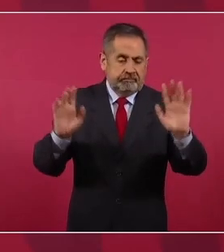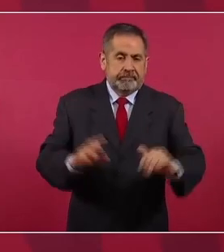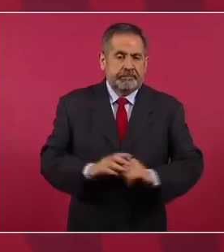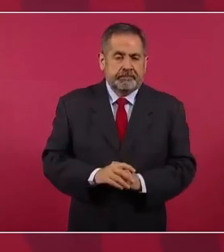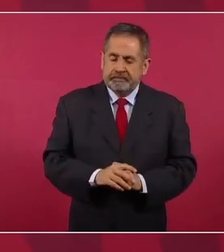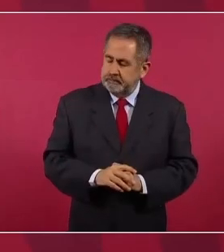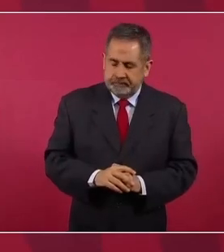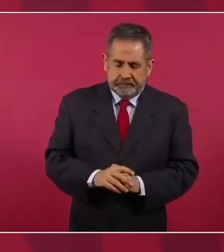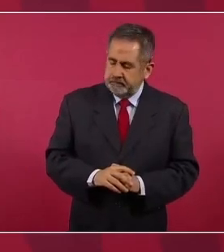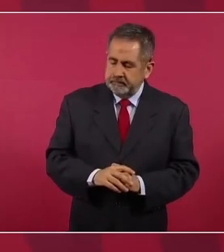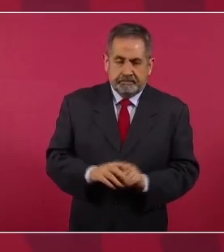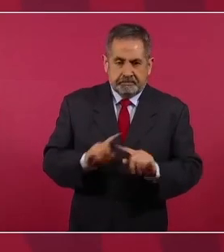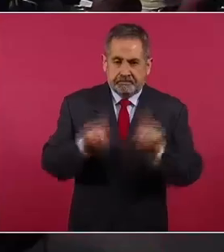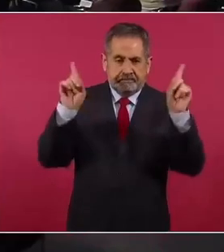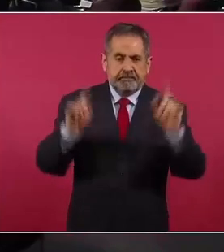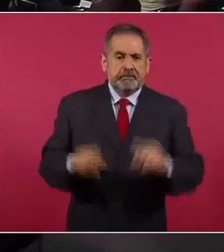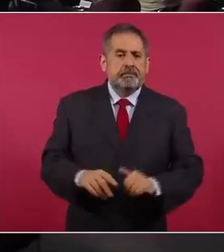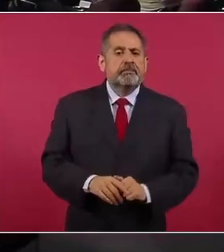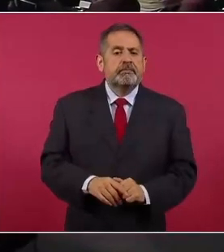distinta.